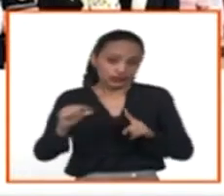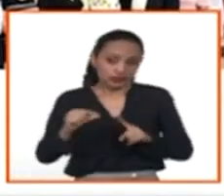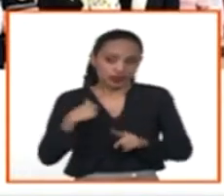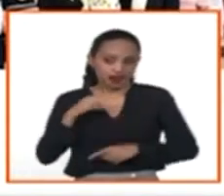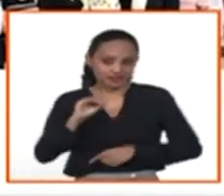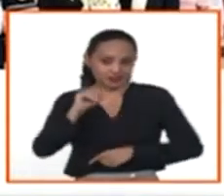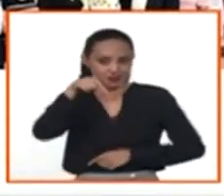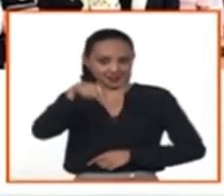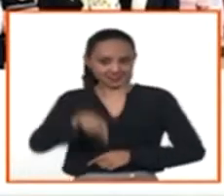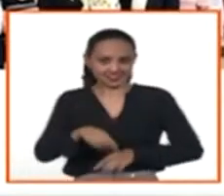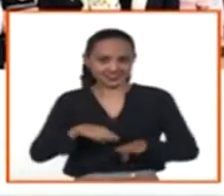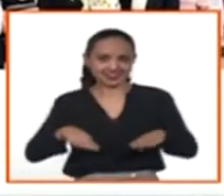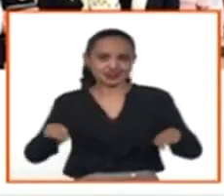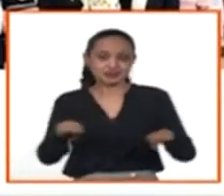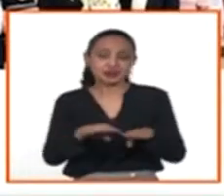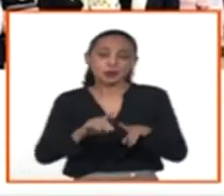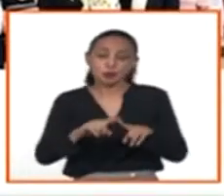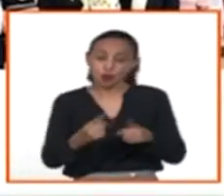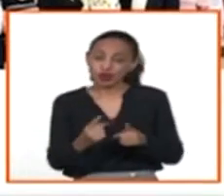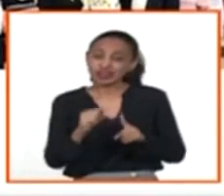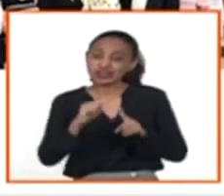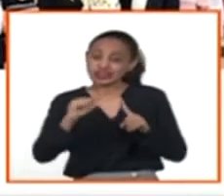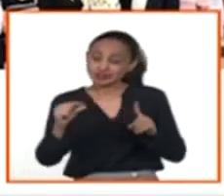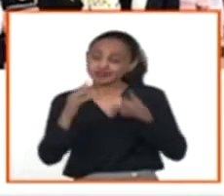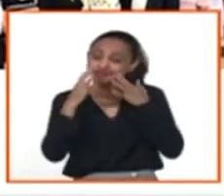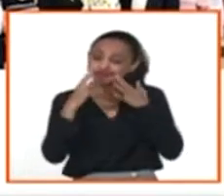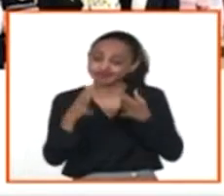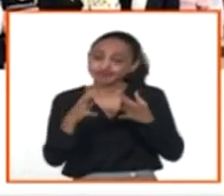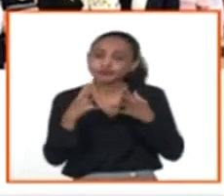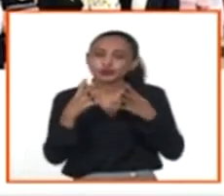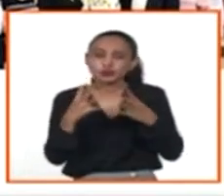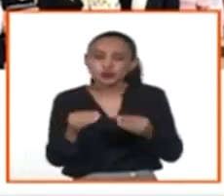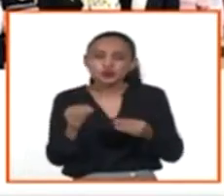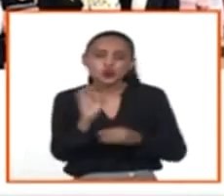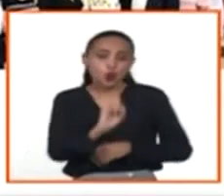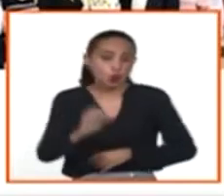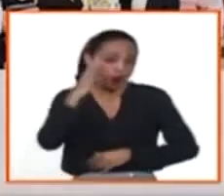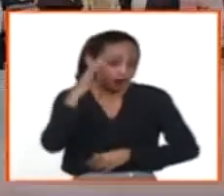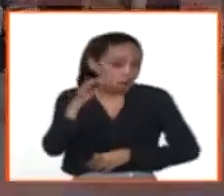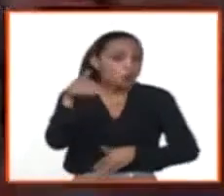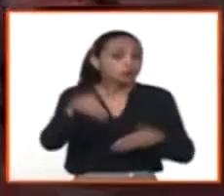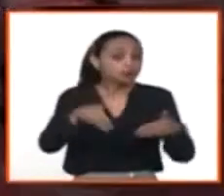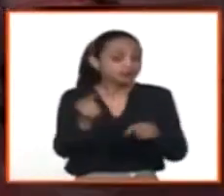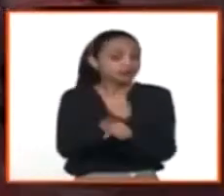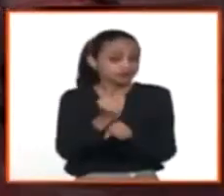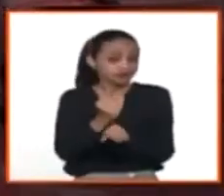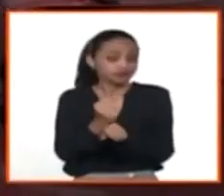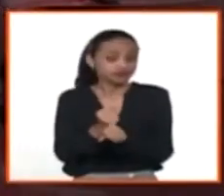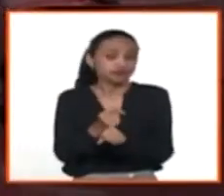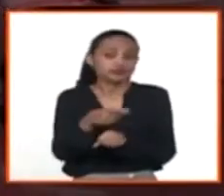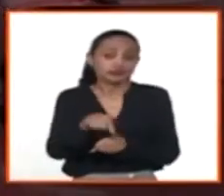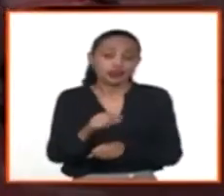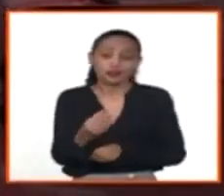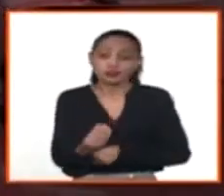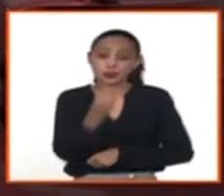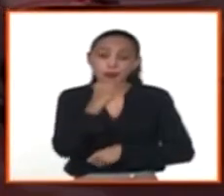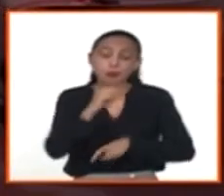justamente porque toca un tema sensible que abarca muchísimos sectores de la sociedad, y para eso justamente había que